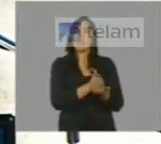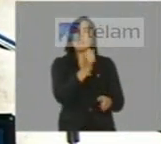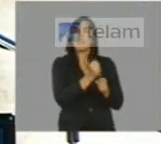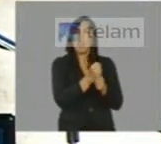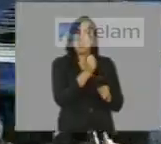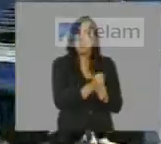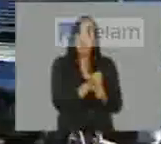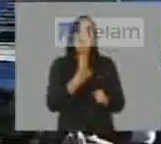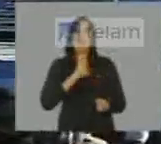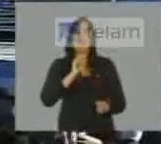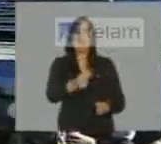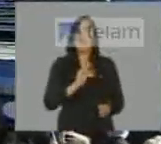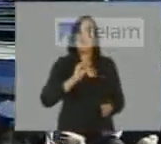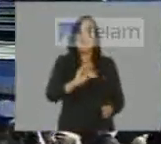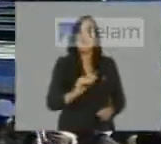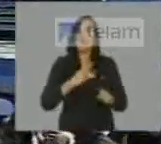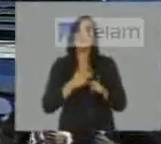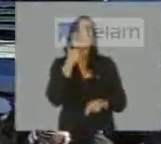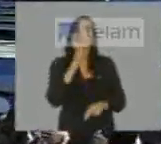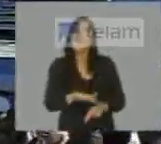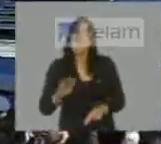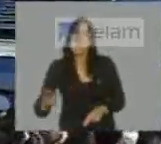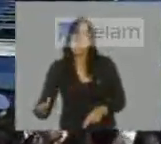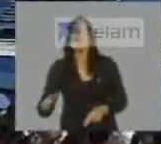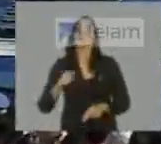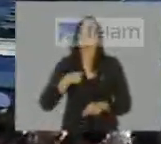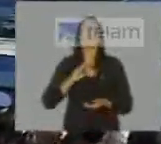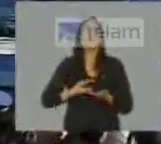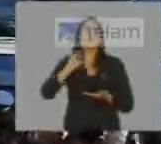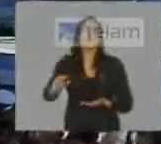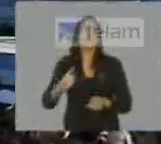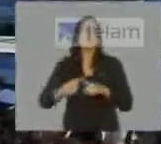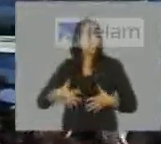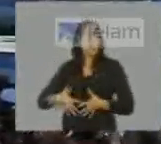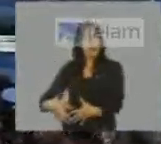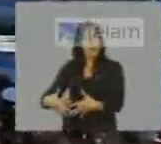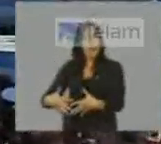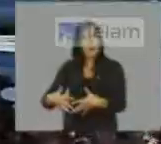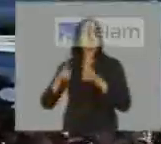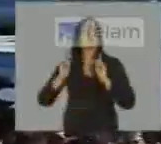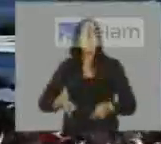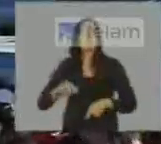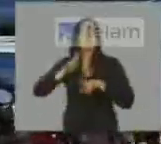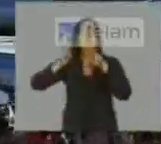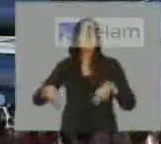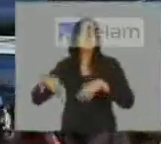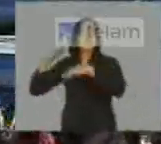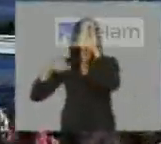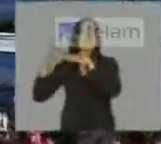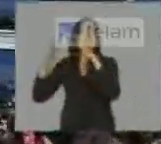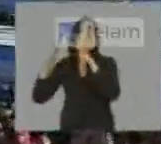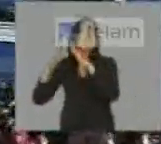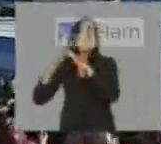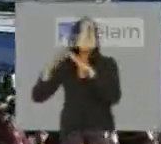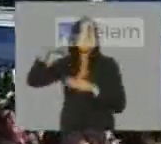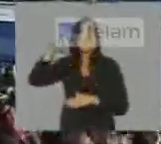de la asignación universal por hijo, de la asignación por el embarazo, del plan Procrear también, que permite